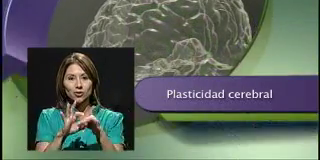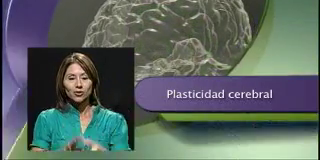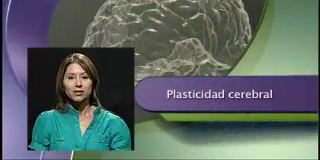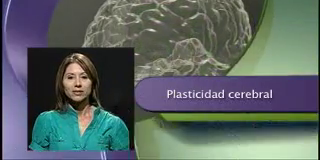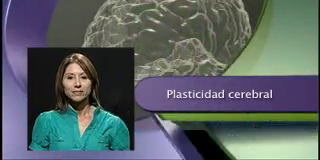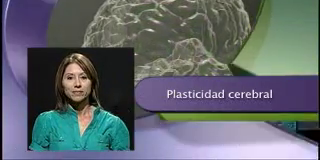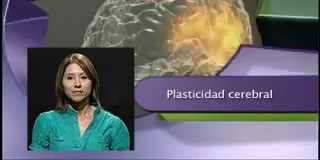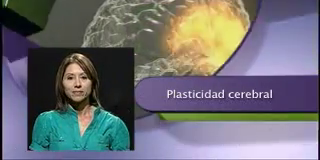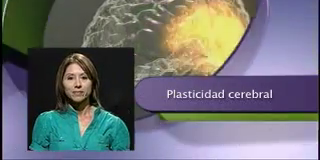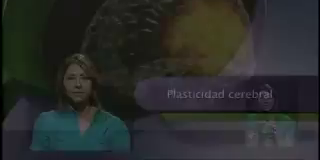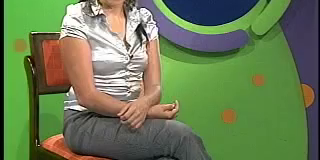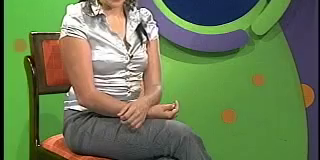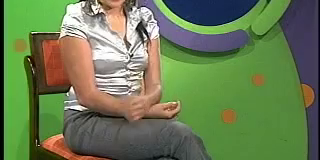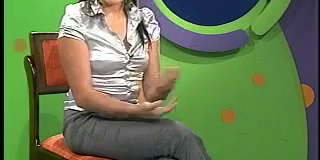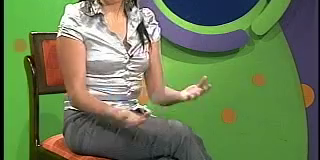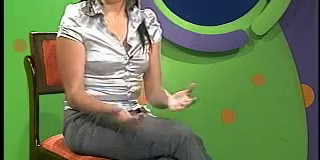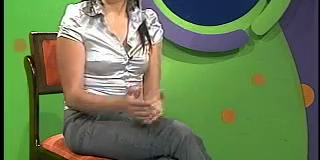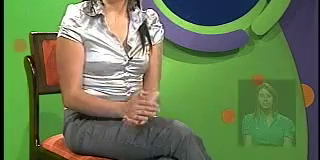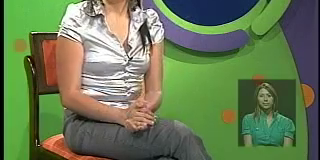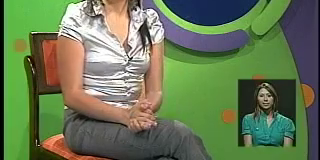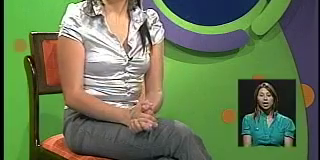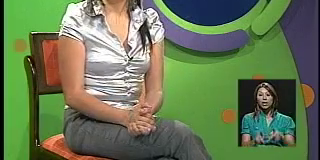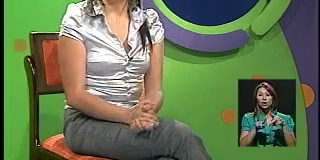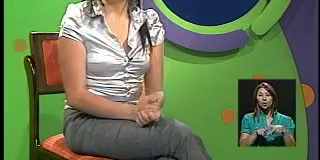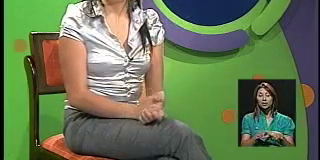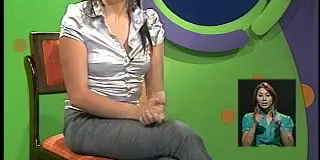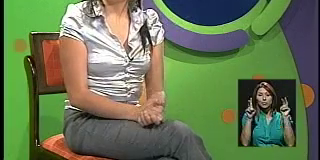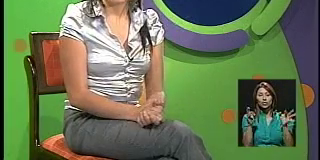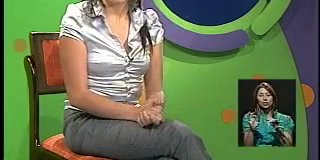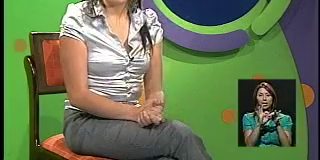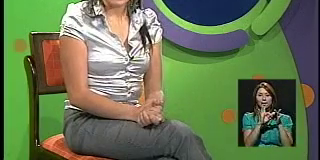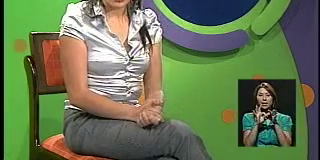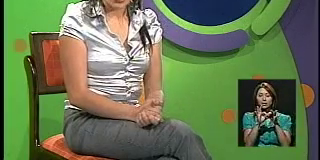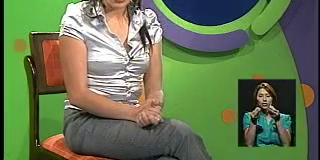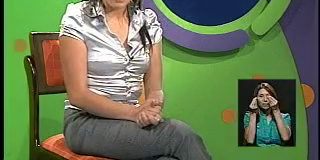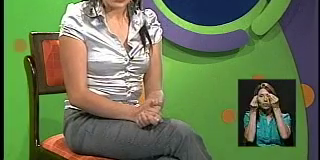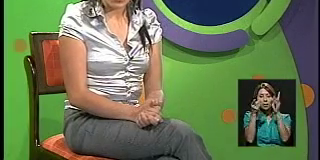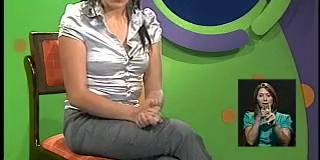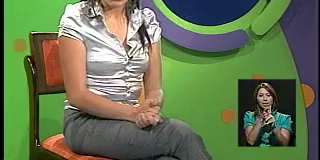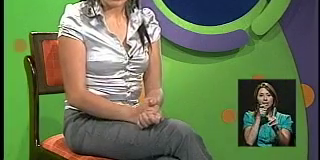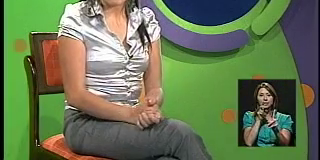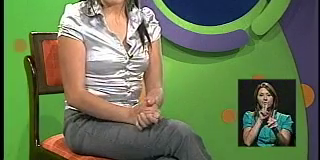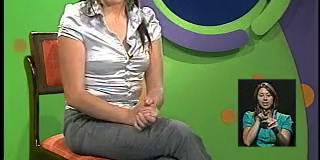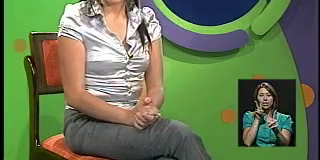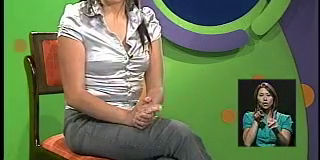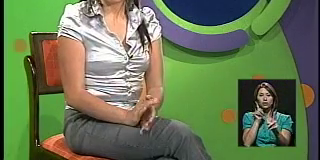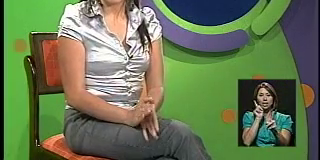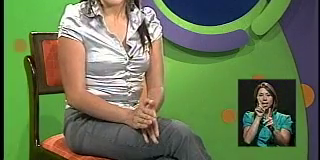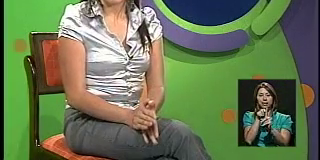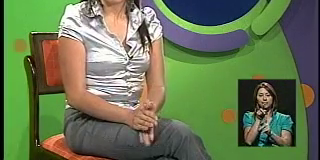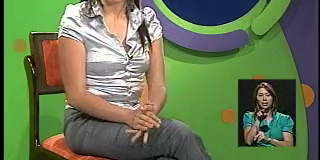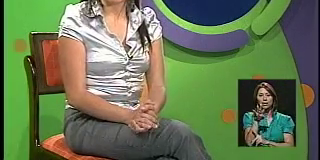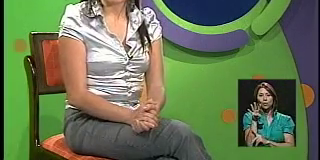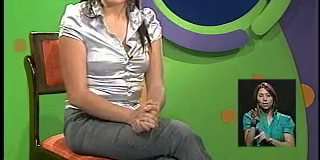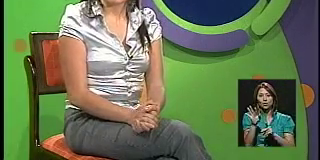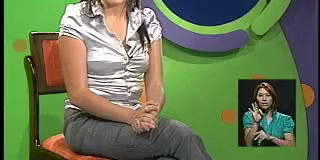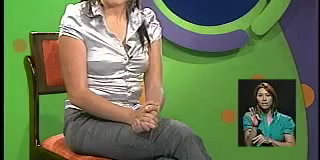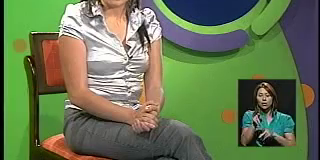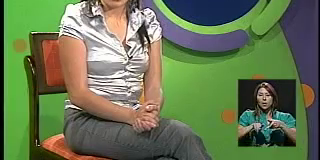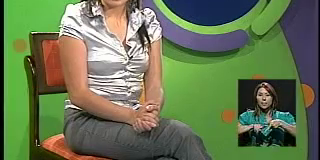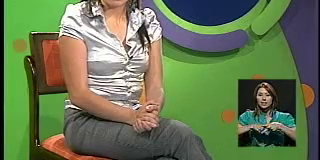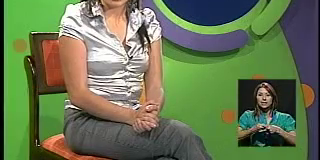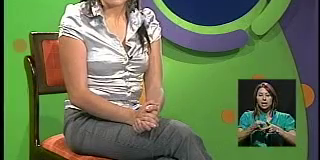damos inicio a Nexos. Comenzamos Nexos informándoles que del 22 al 24 de febrero iniciará el proceso